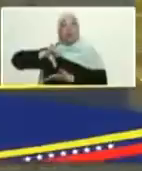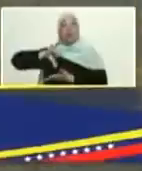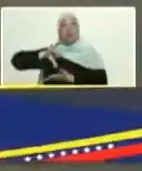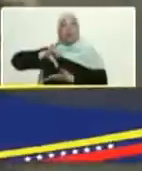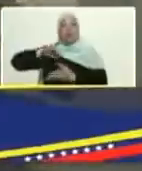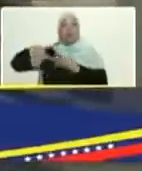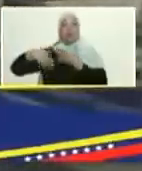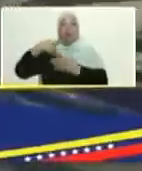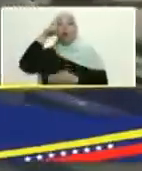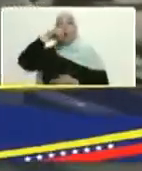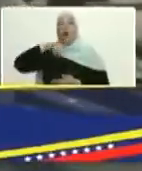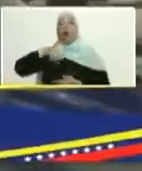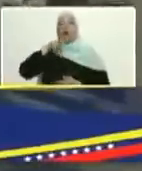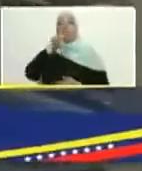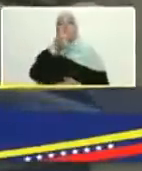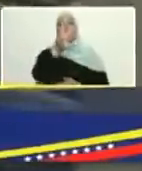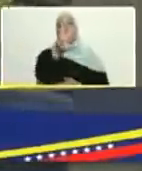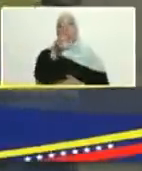Si lo llevamos al año, son